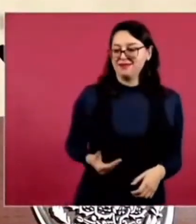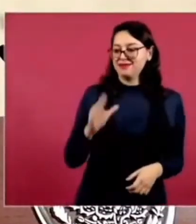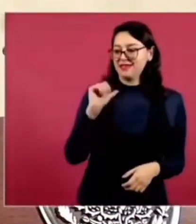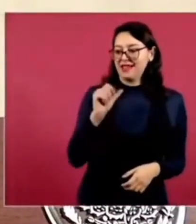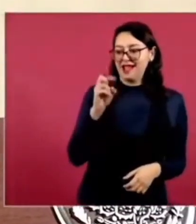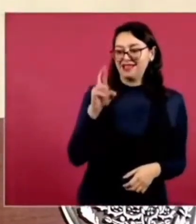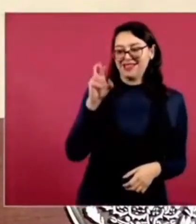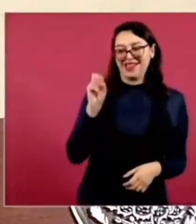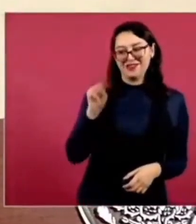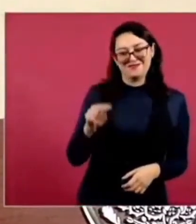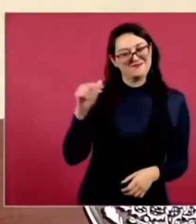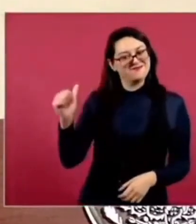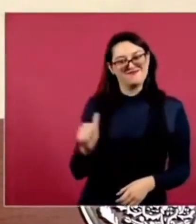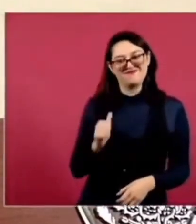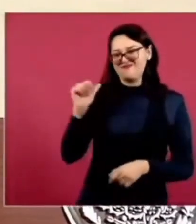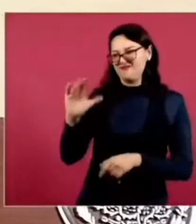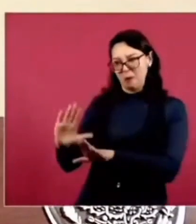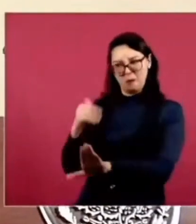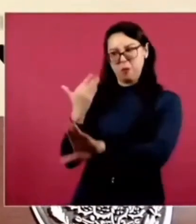ya